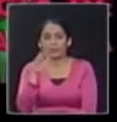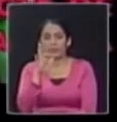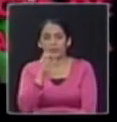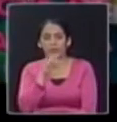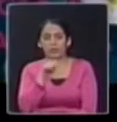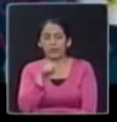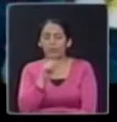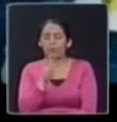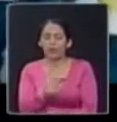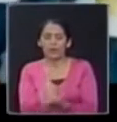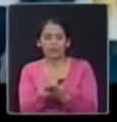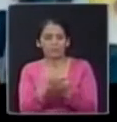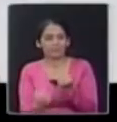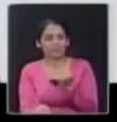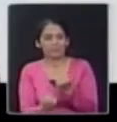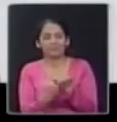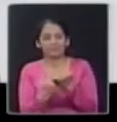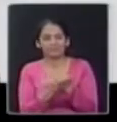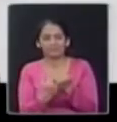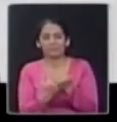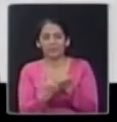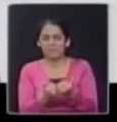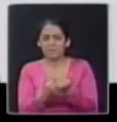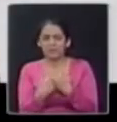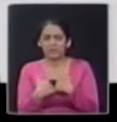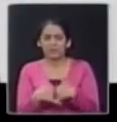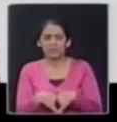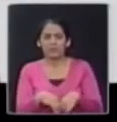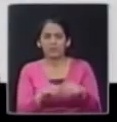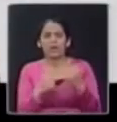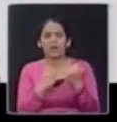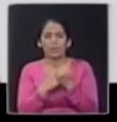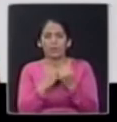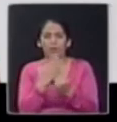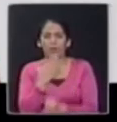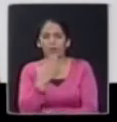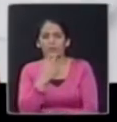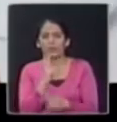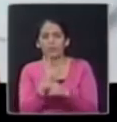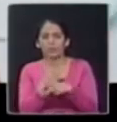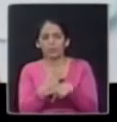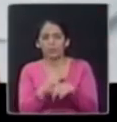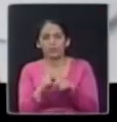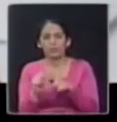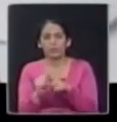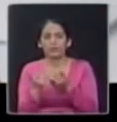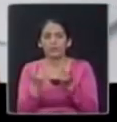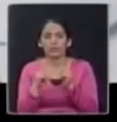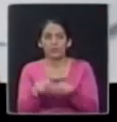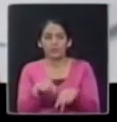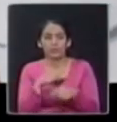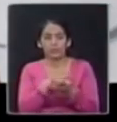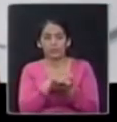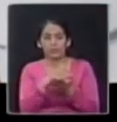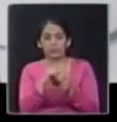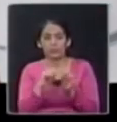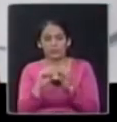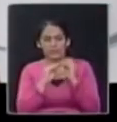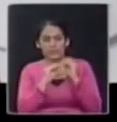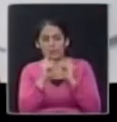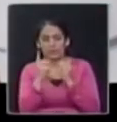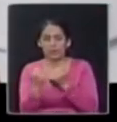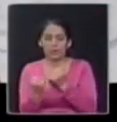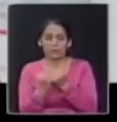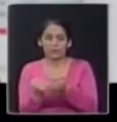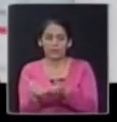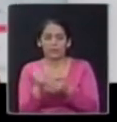las puertas y nos sigue colaborando con los insumos, con el entrenamiento que hemos recibido y con